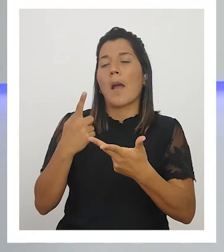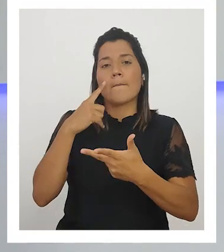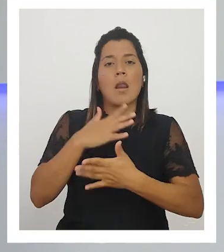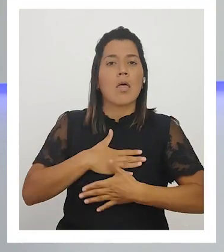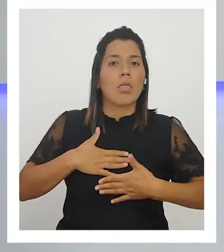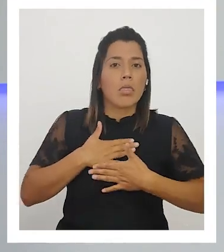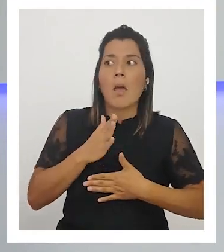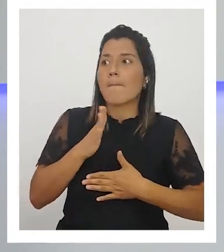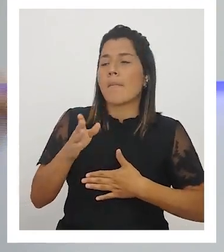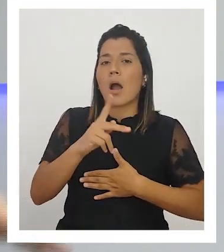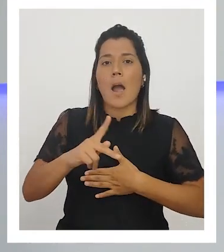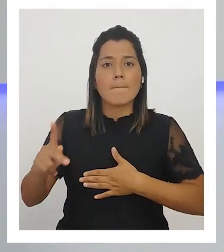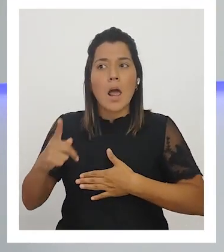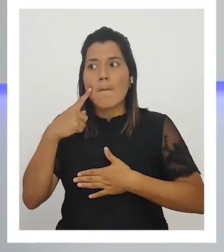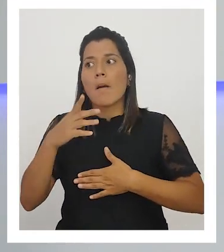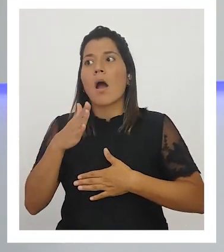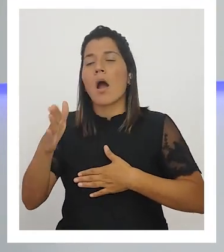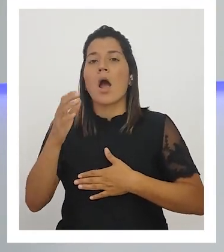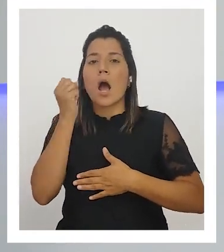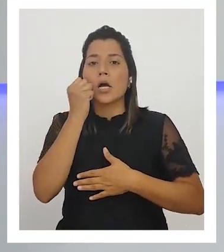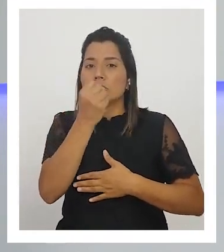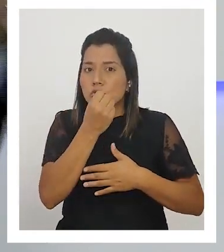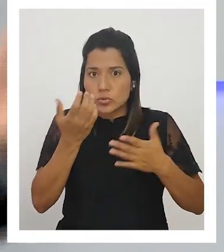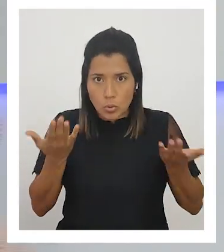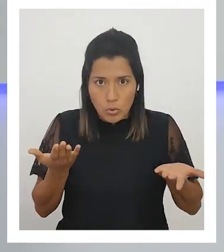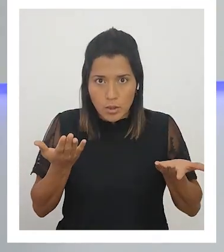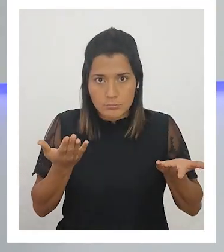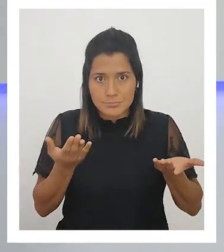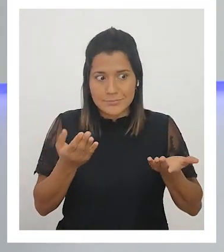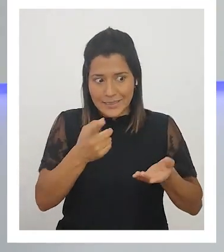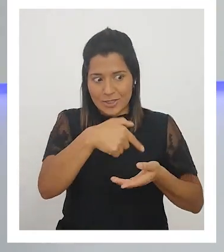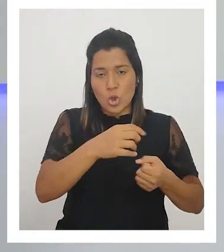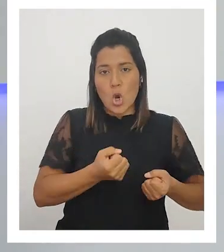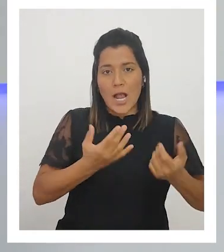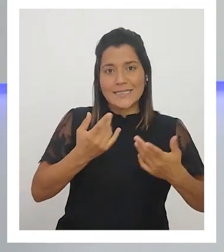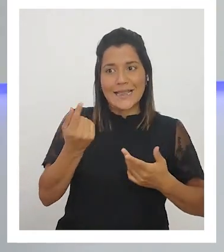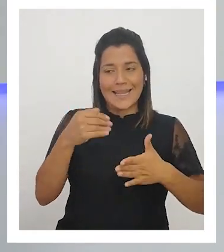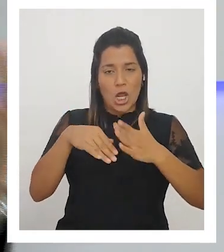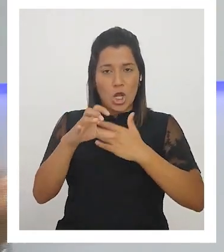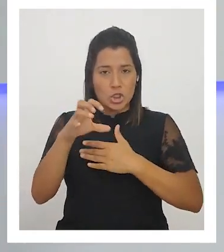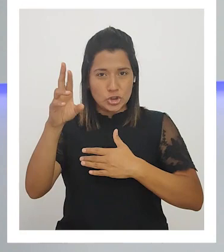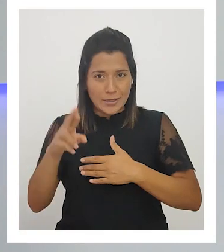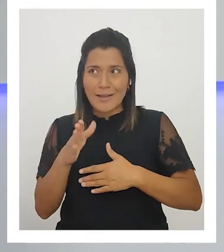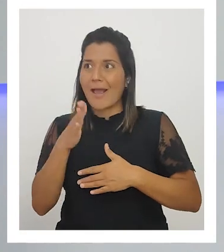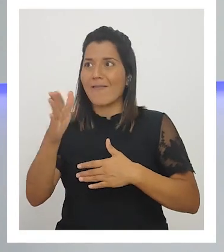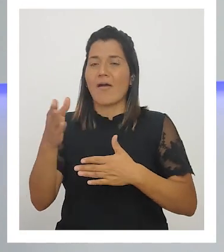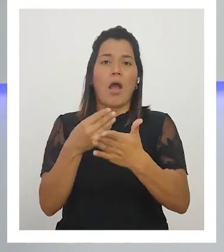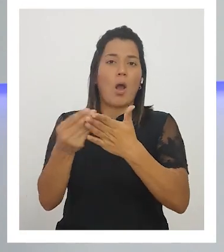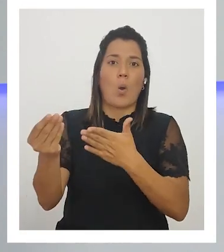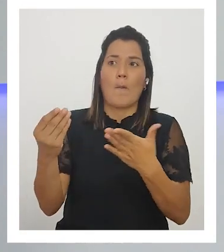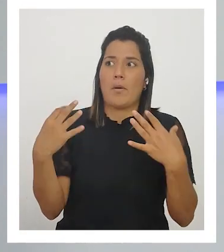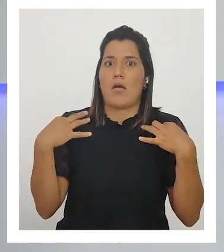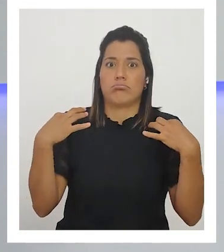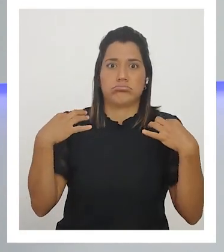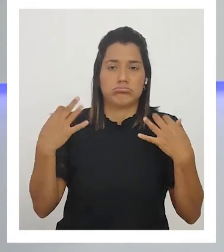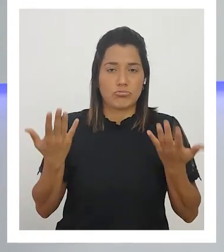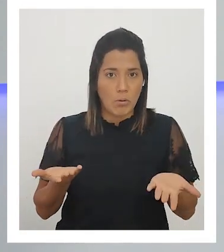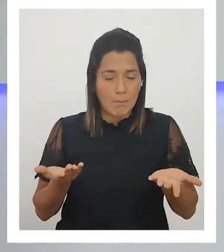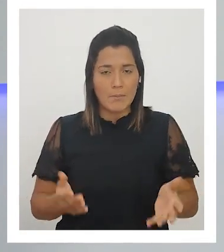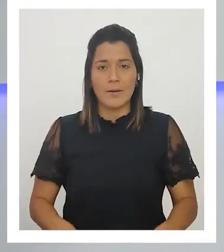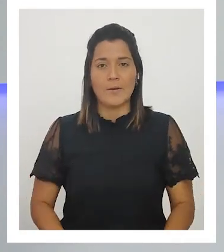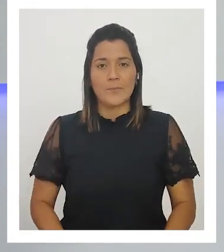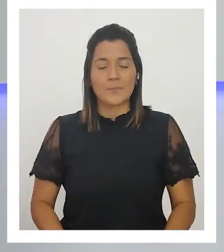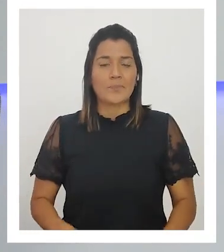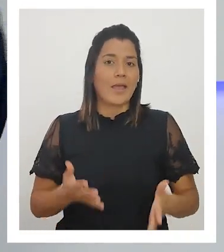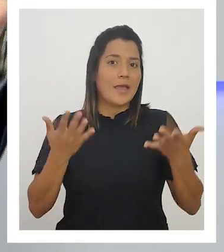soda, camino a la playa, en fin. A la tienda, a comprarse alguna ropa,